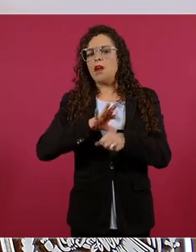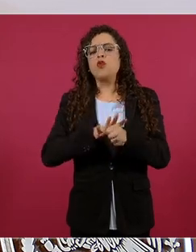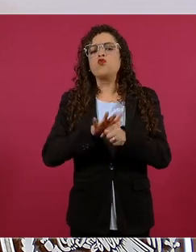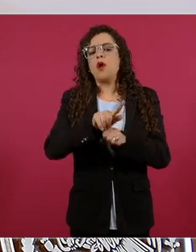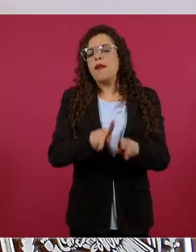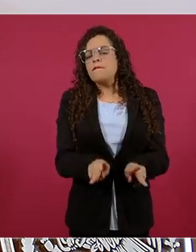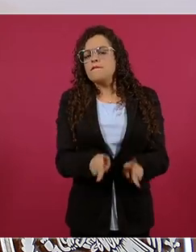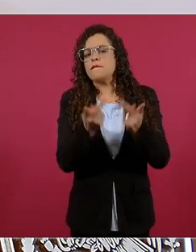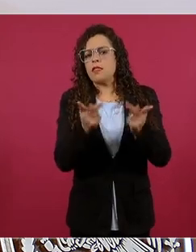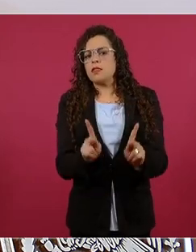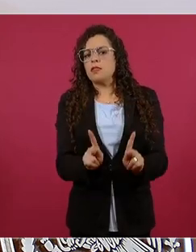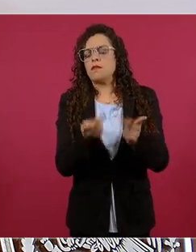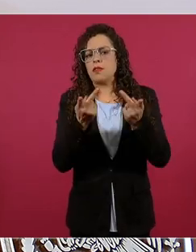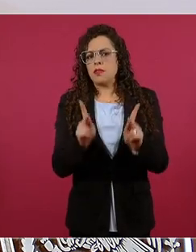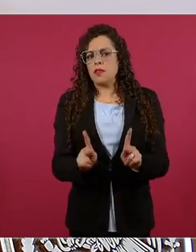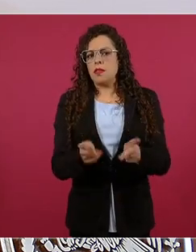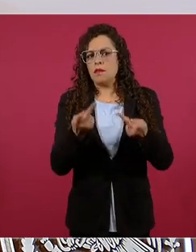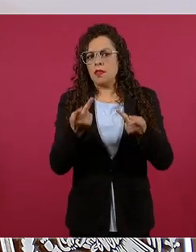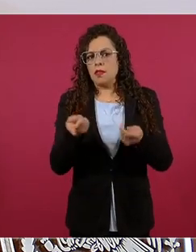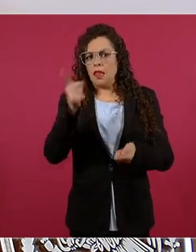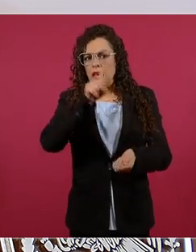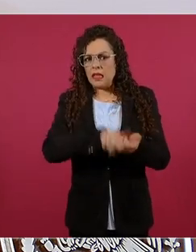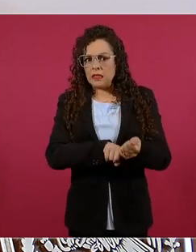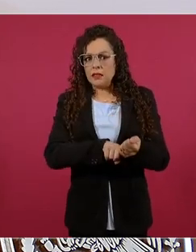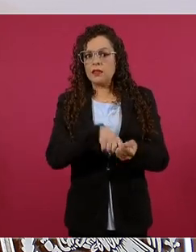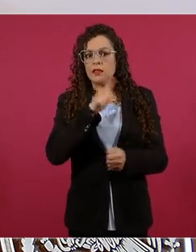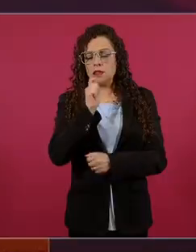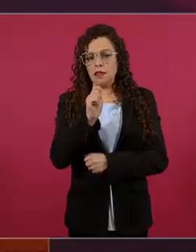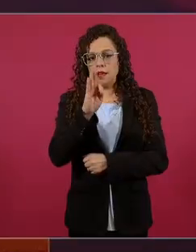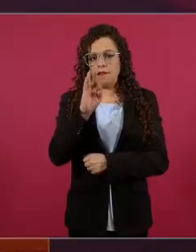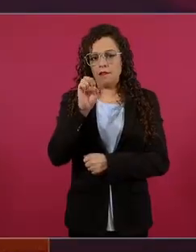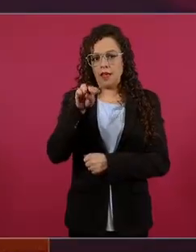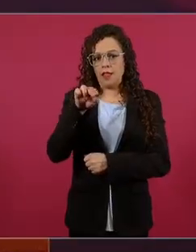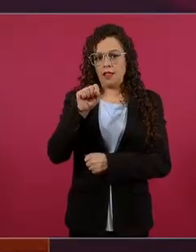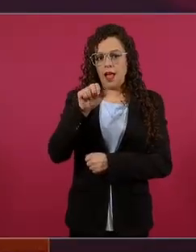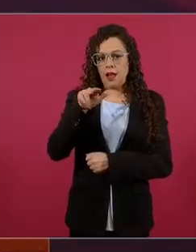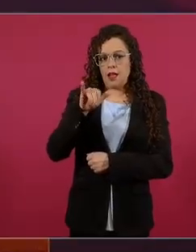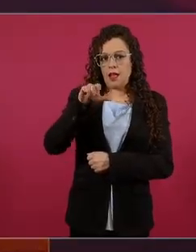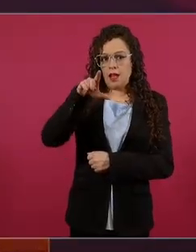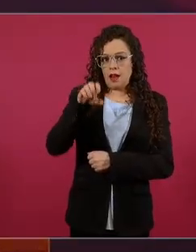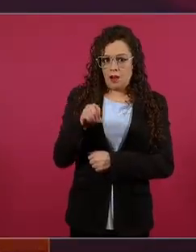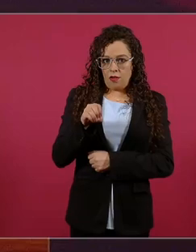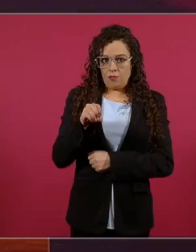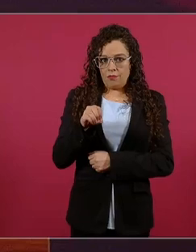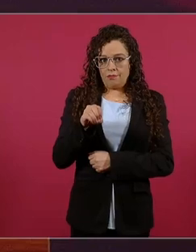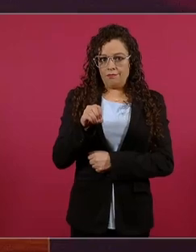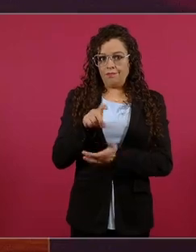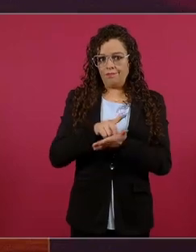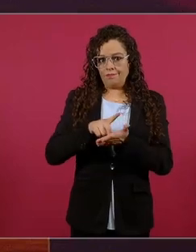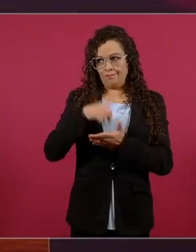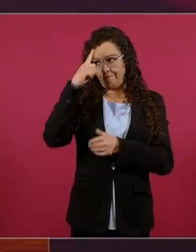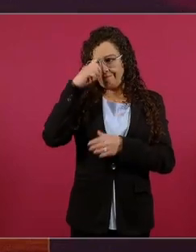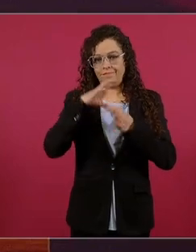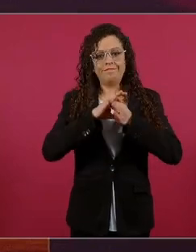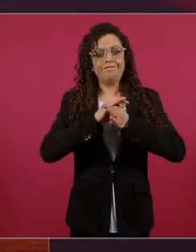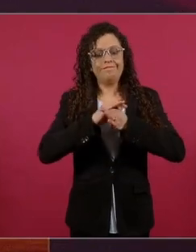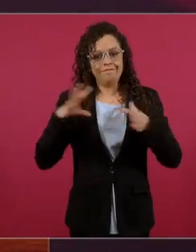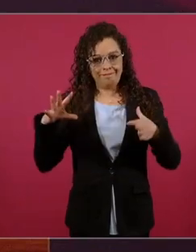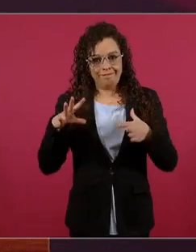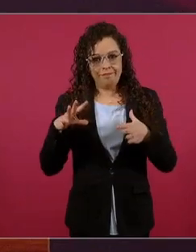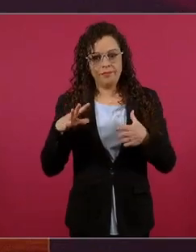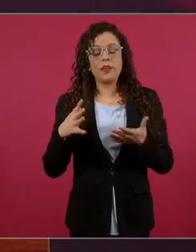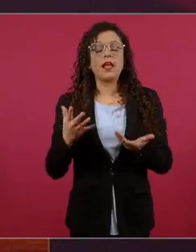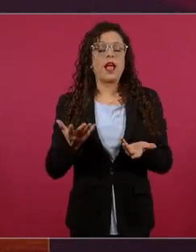productos que traen fentanilo y sobre todo al turismo. Sí, se ha hecho también en